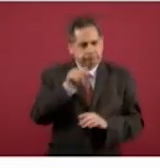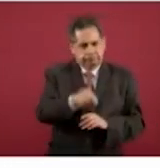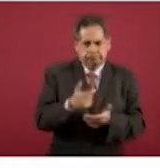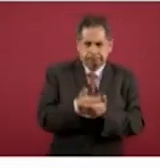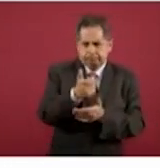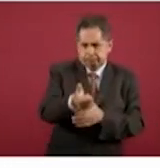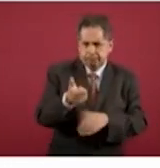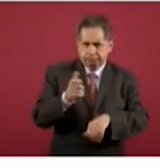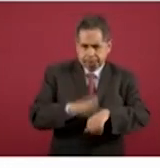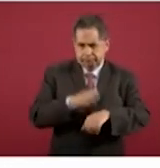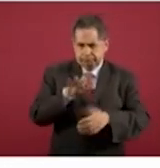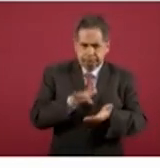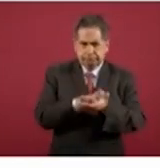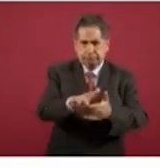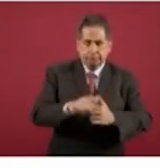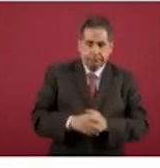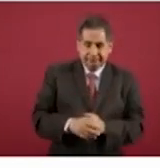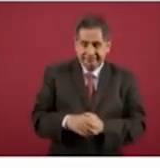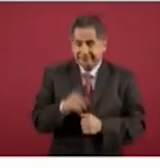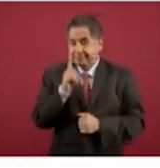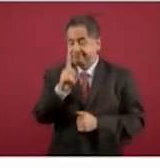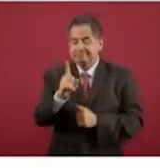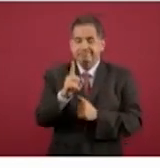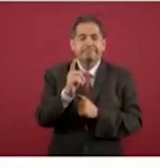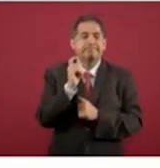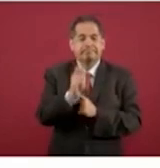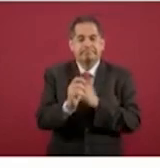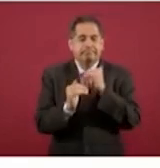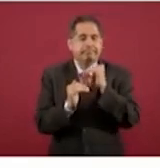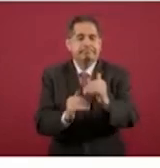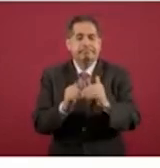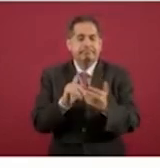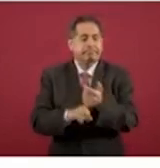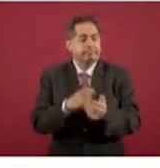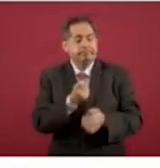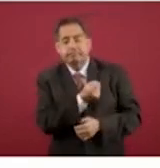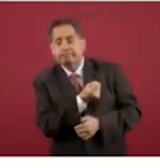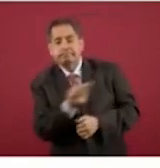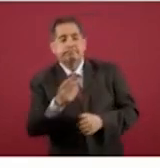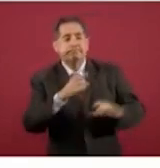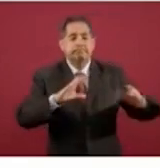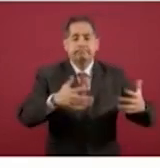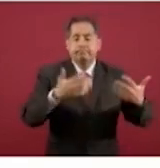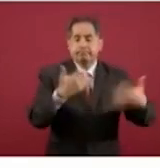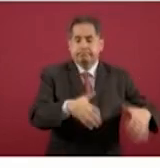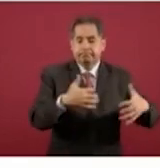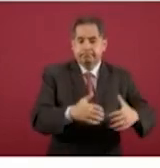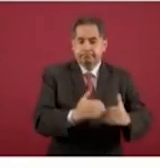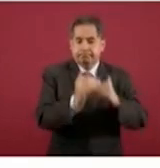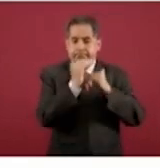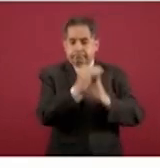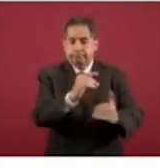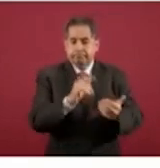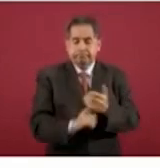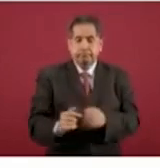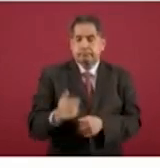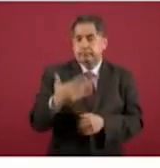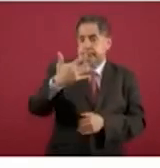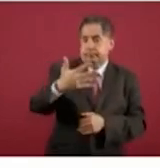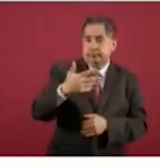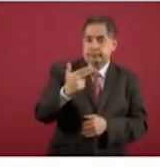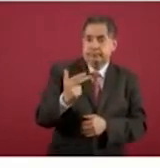y ahí hay una limitación el límite es a productores de hasta 5 hectáreas